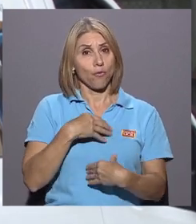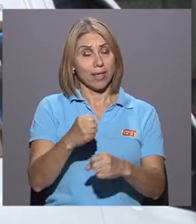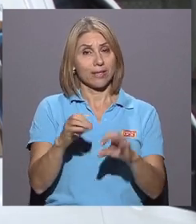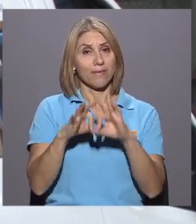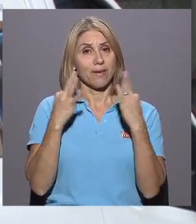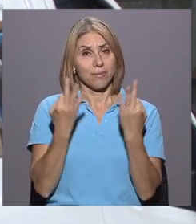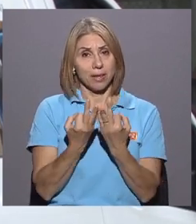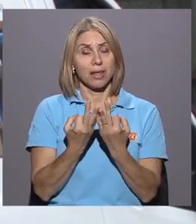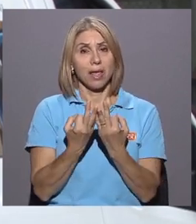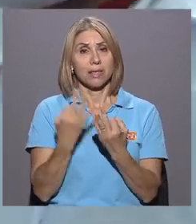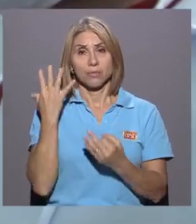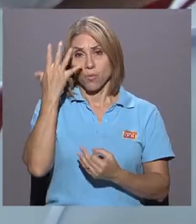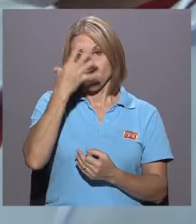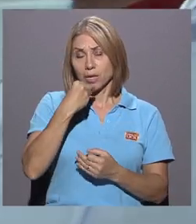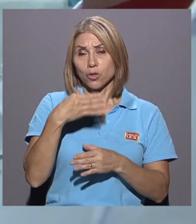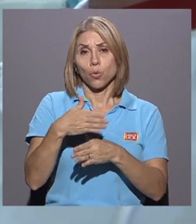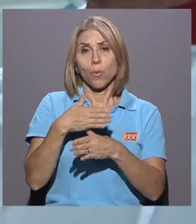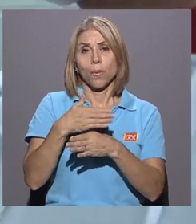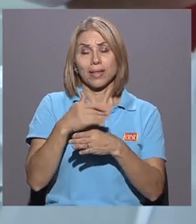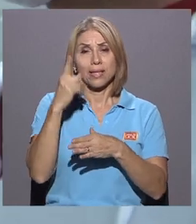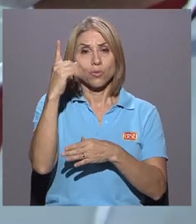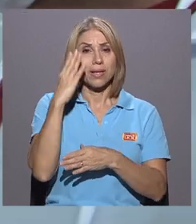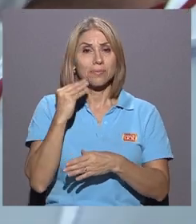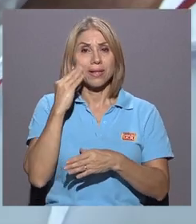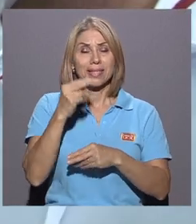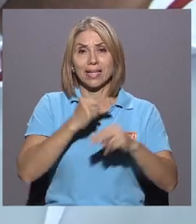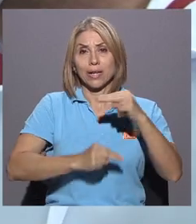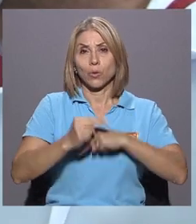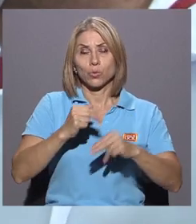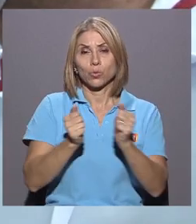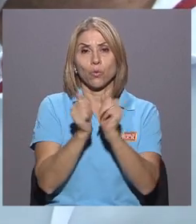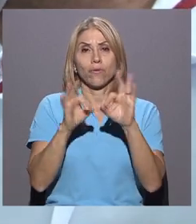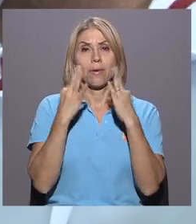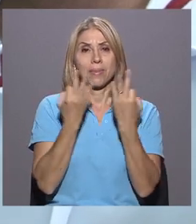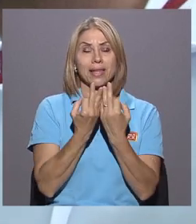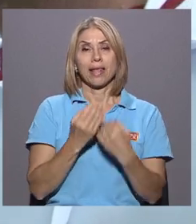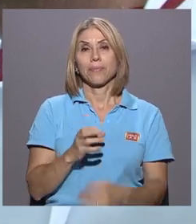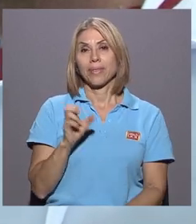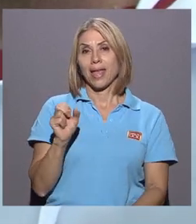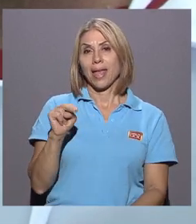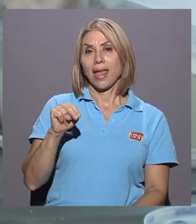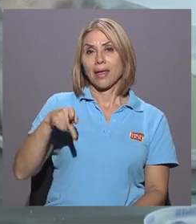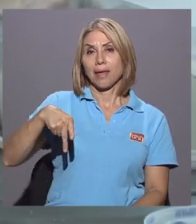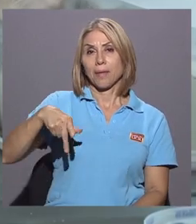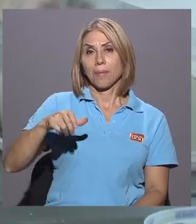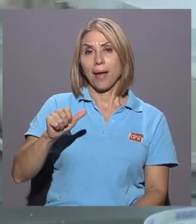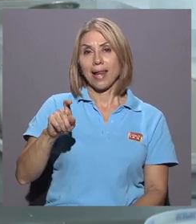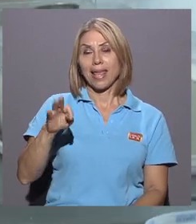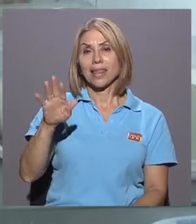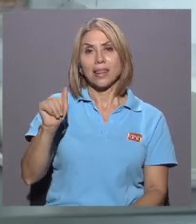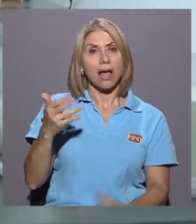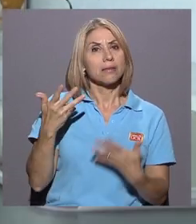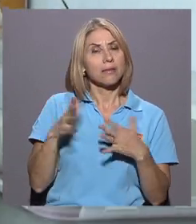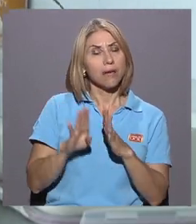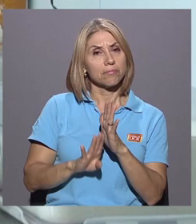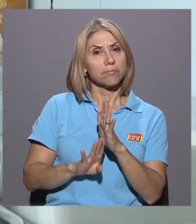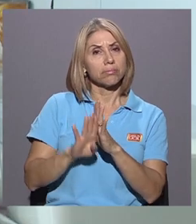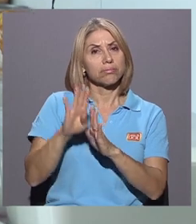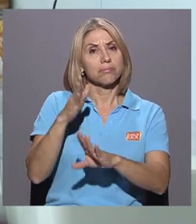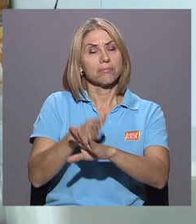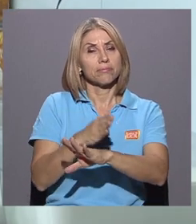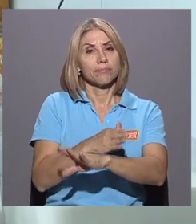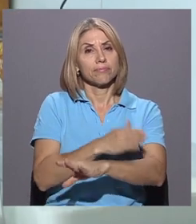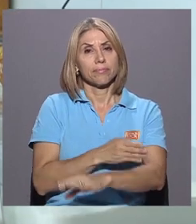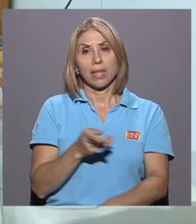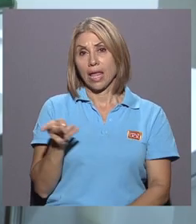poder compartir una experiencia de emprendimiento con familiares. En Paleta ha crecido a lo largo del tiempo. Estos